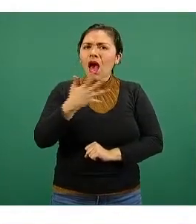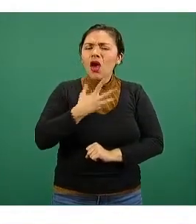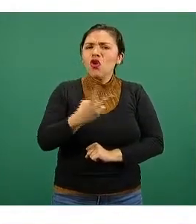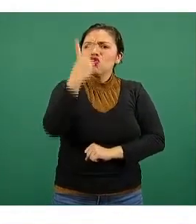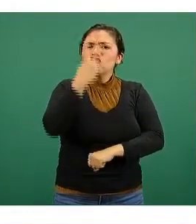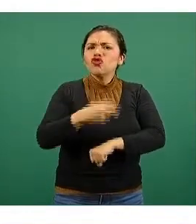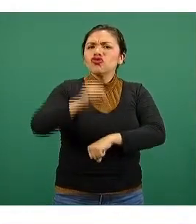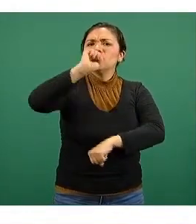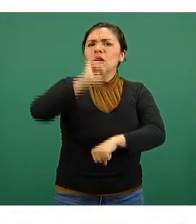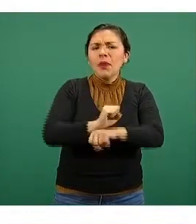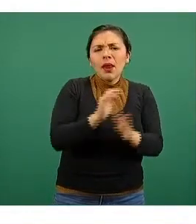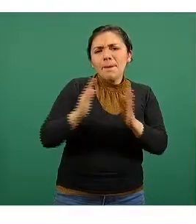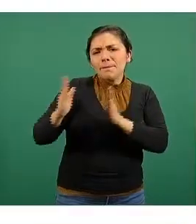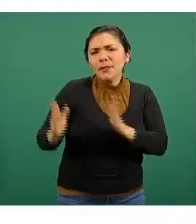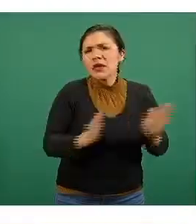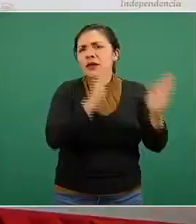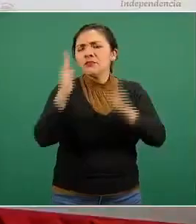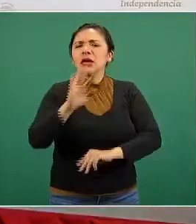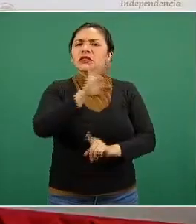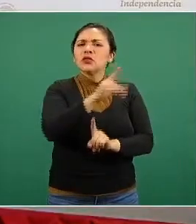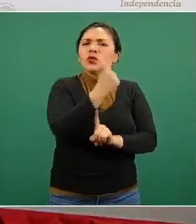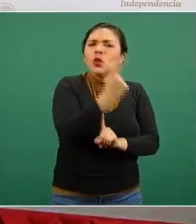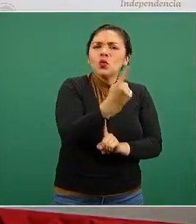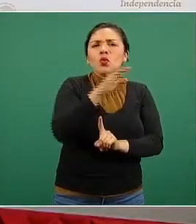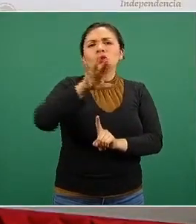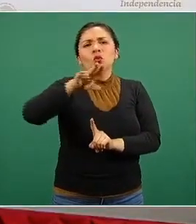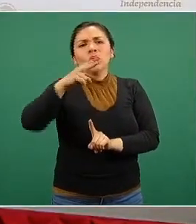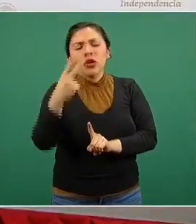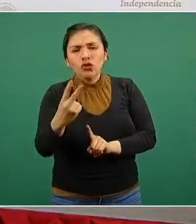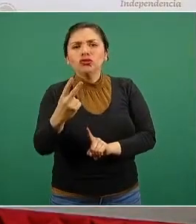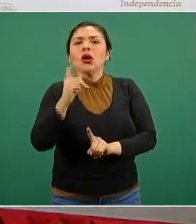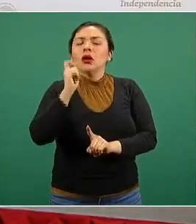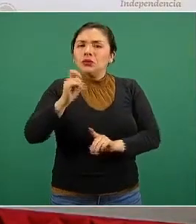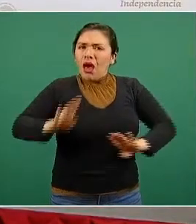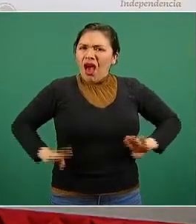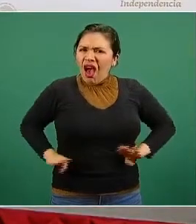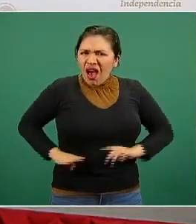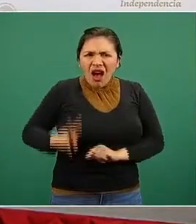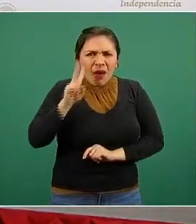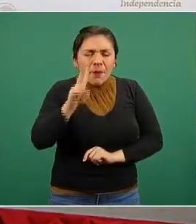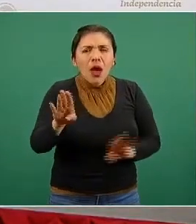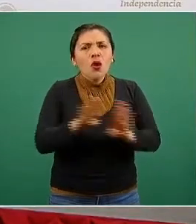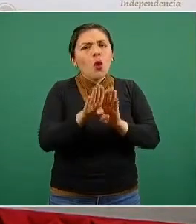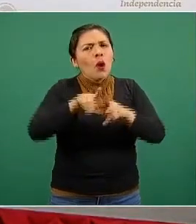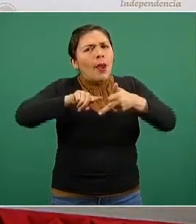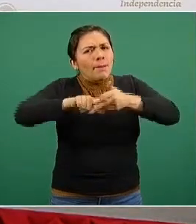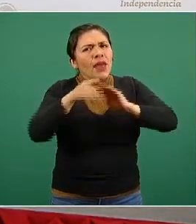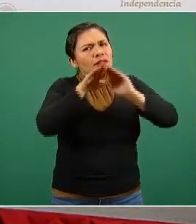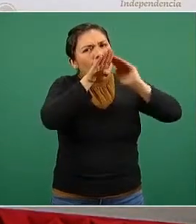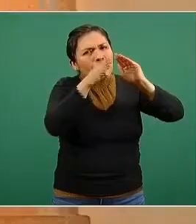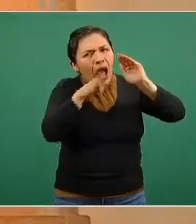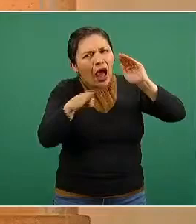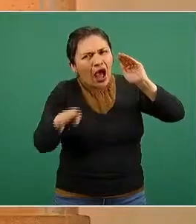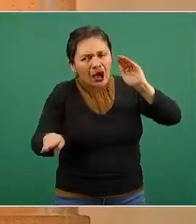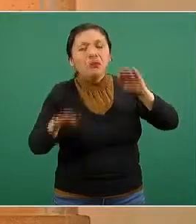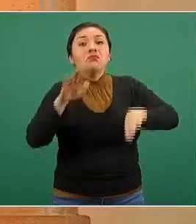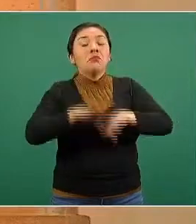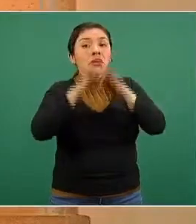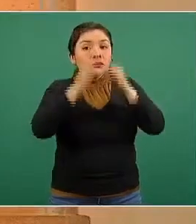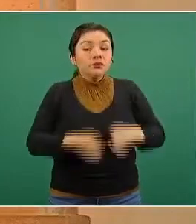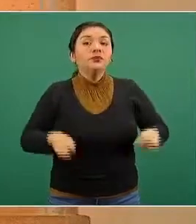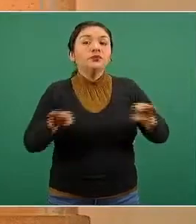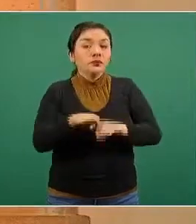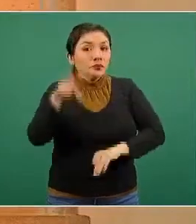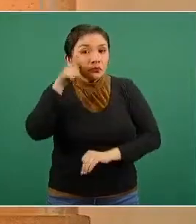2 semanas consecutivas, la 51 y la 52, con un comportamiento descendente, sobre todo de manera